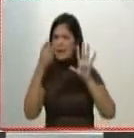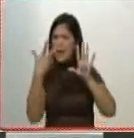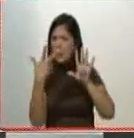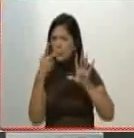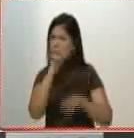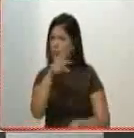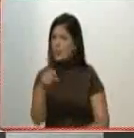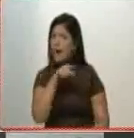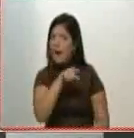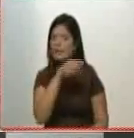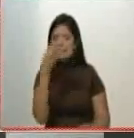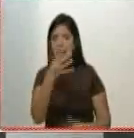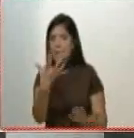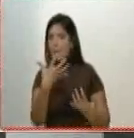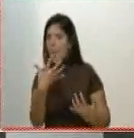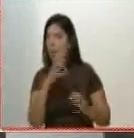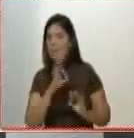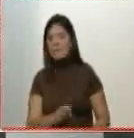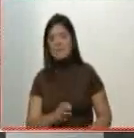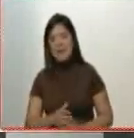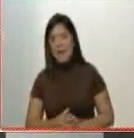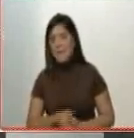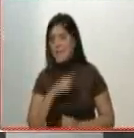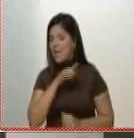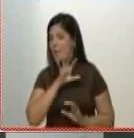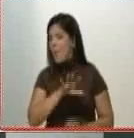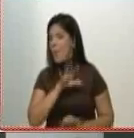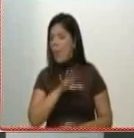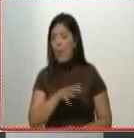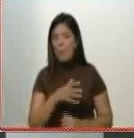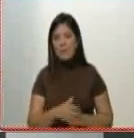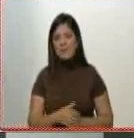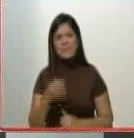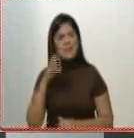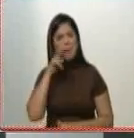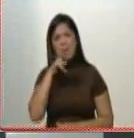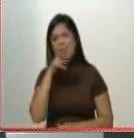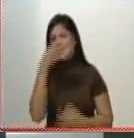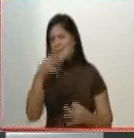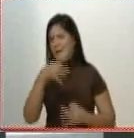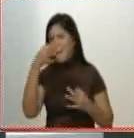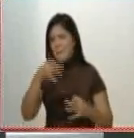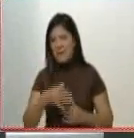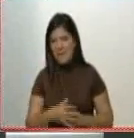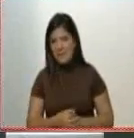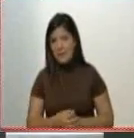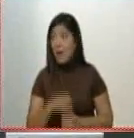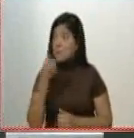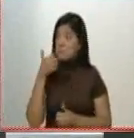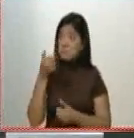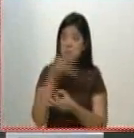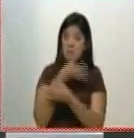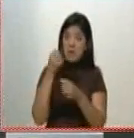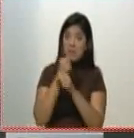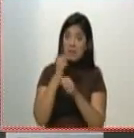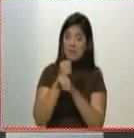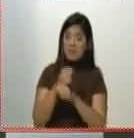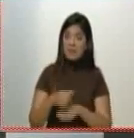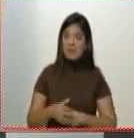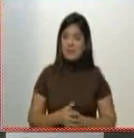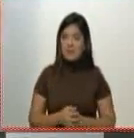Este echador de broma, ¿oíste? Es bromista, yo te veo siempre. Sí, qué bueno, qué bueno. Muy bueno ese equipo que tienen. Rompiendo la liga.